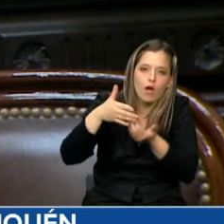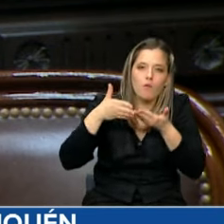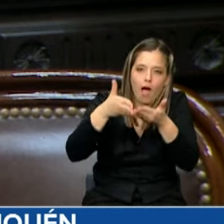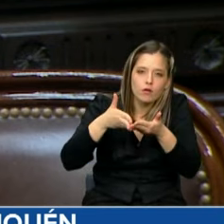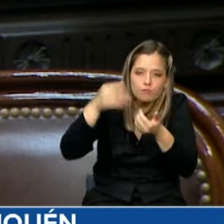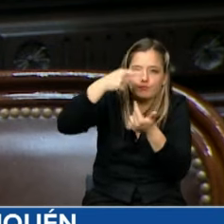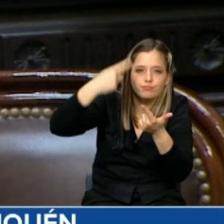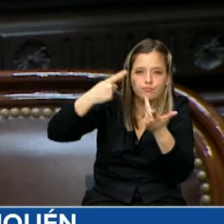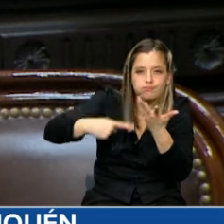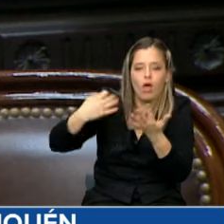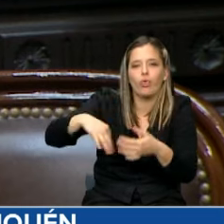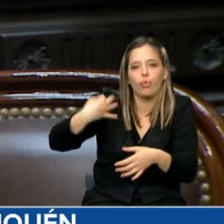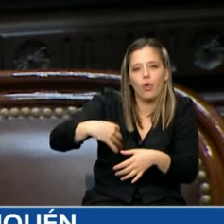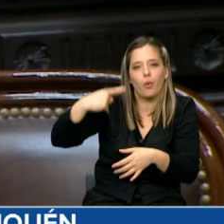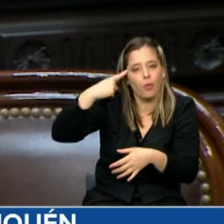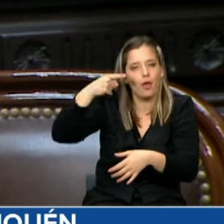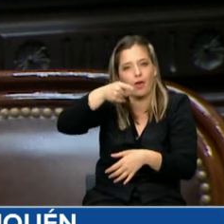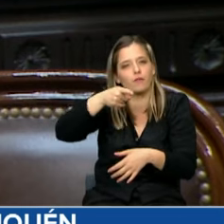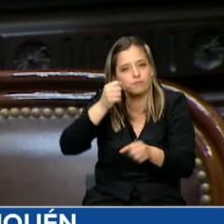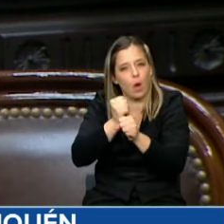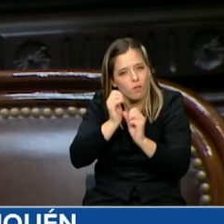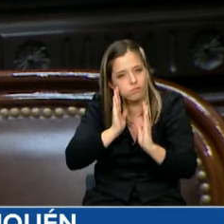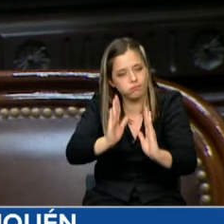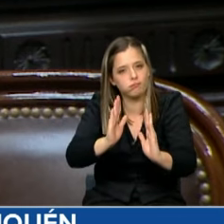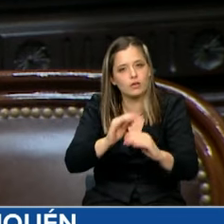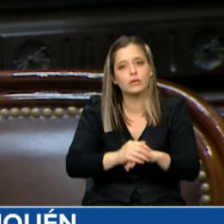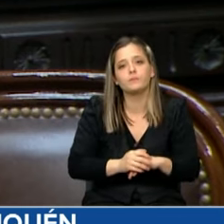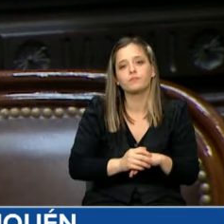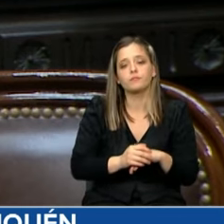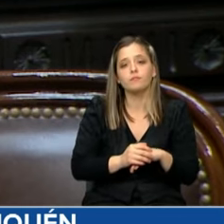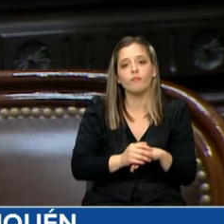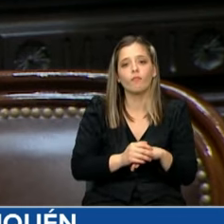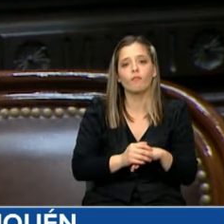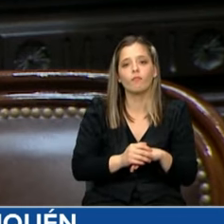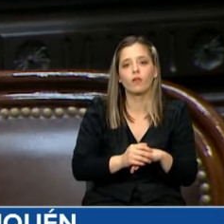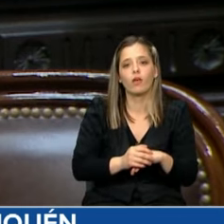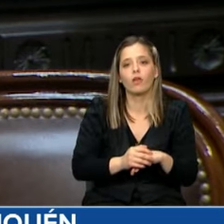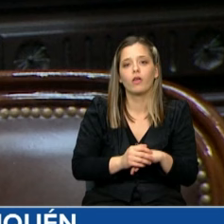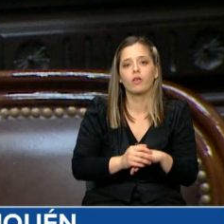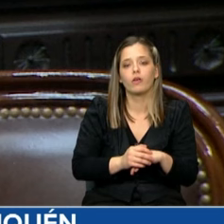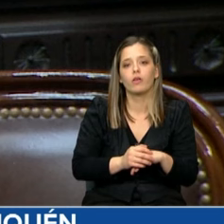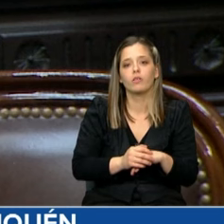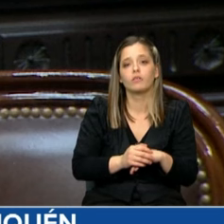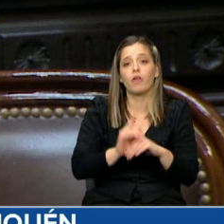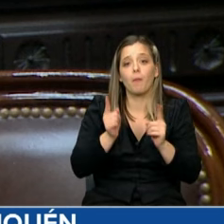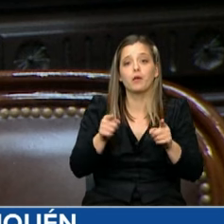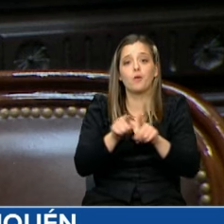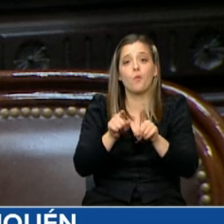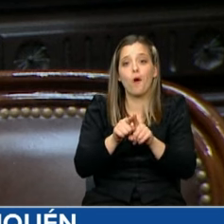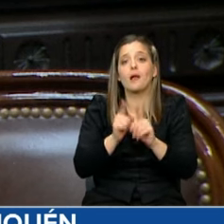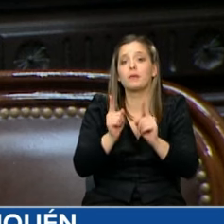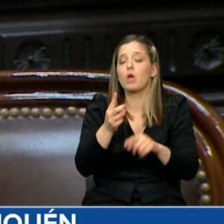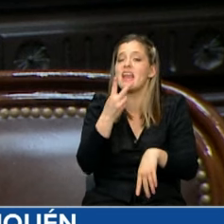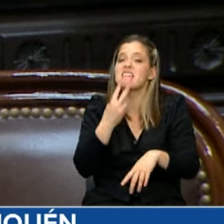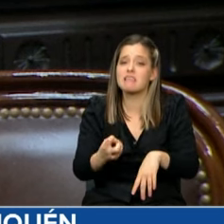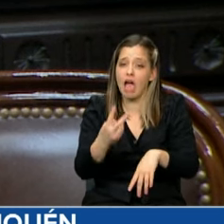terrestre de poder dotar a las a las diferentes usinas térmicas para poder abastecer de